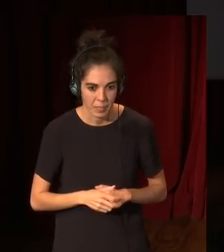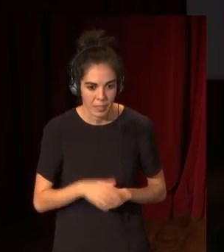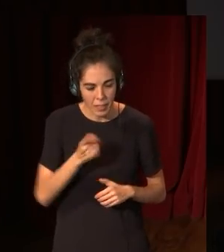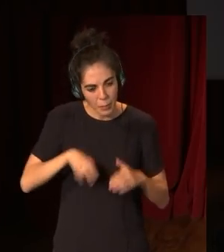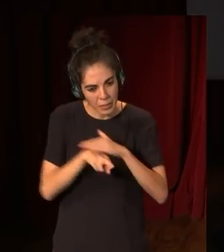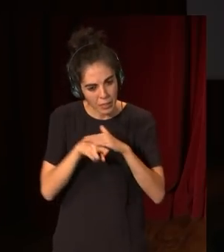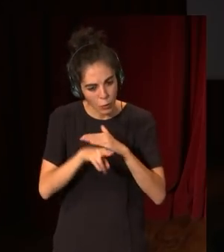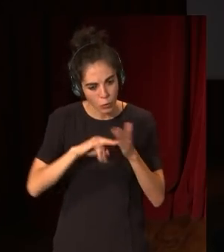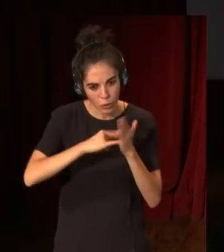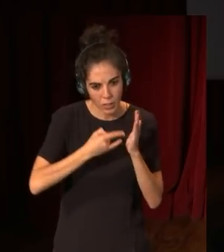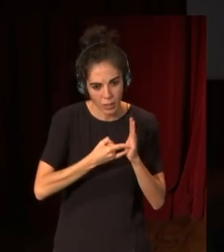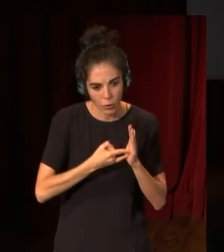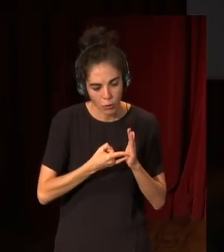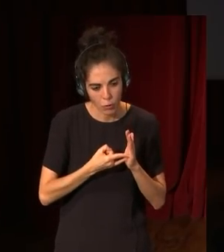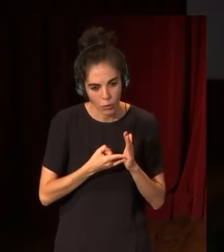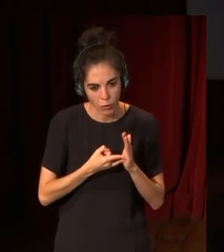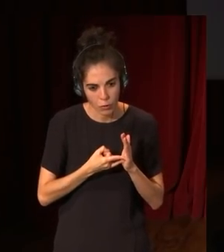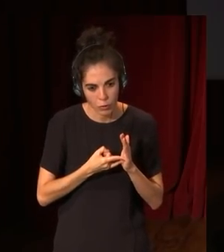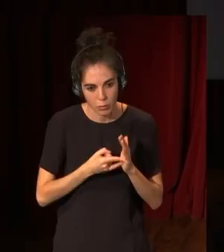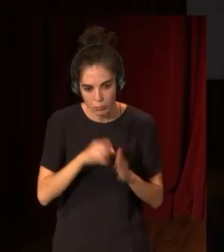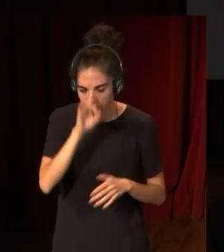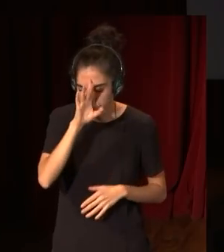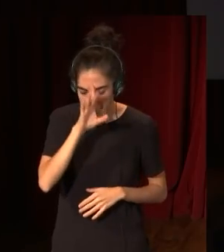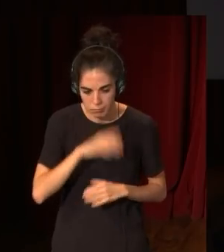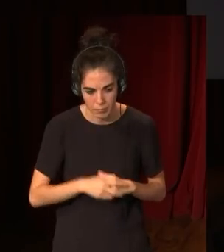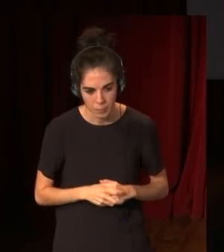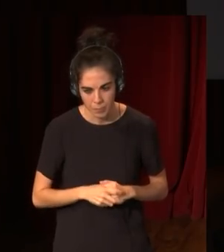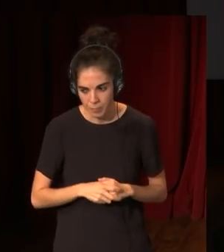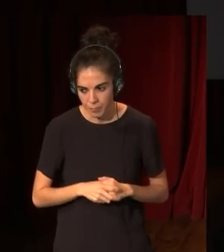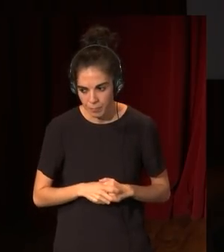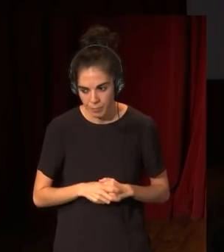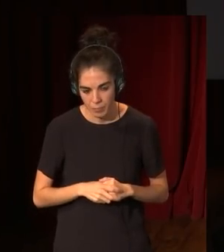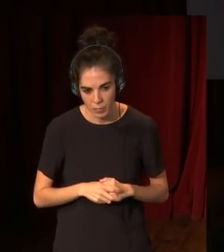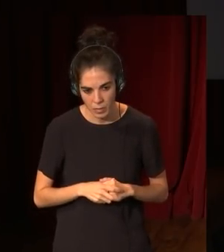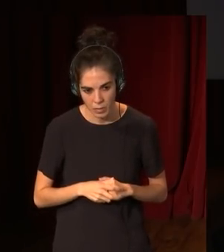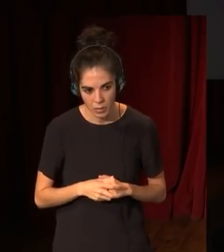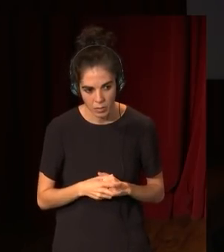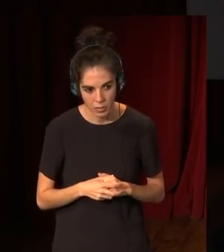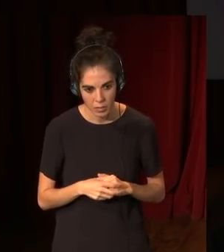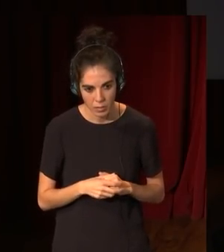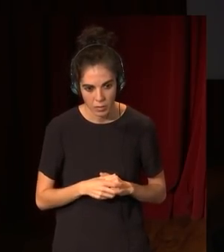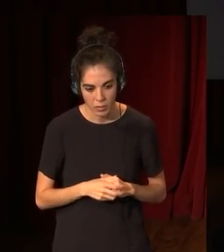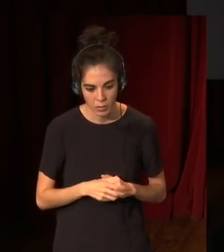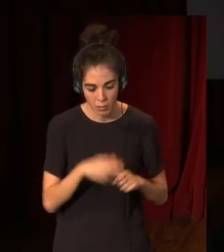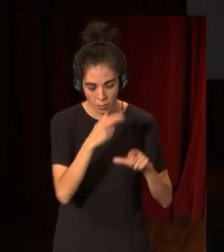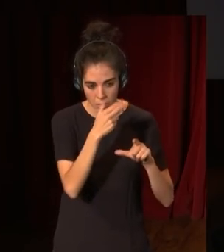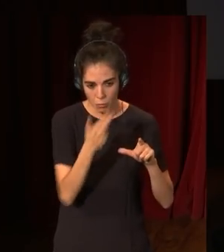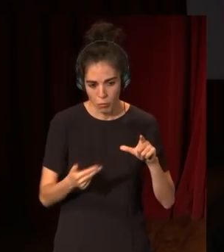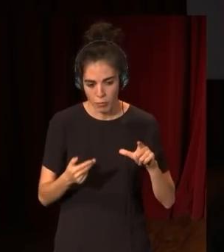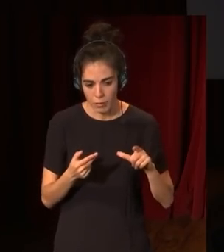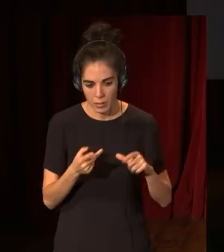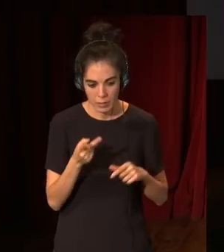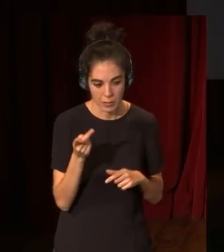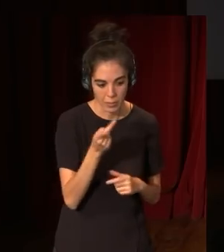iconográfico absolutamente sorprendente confrontar estas dos obras aquí en la pantalla es